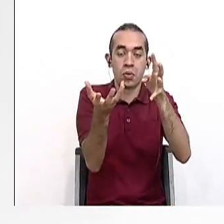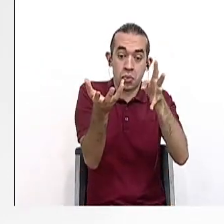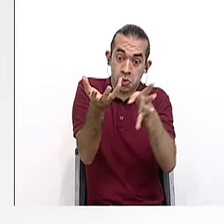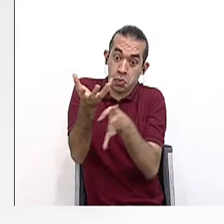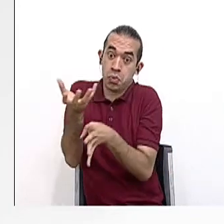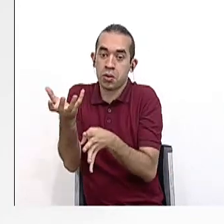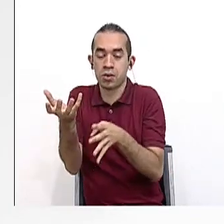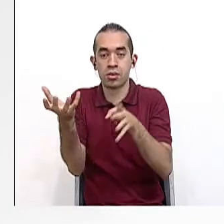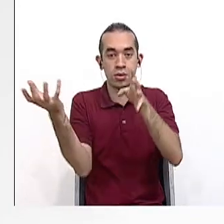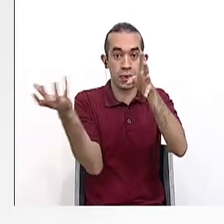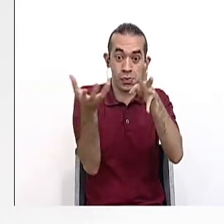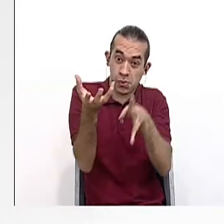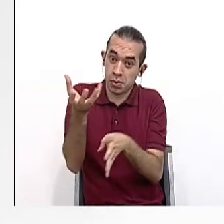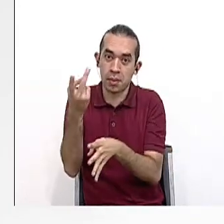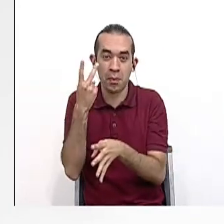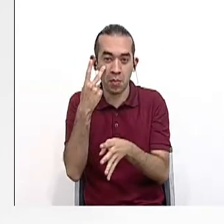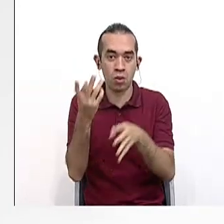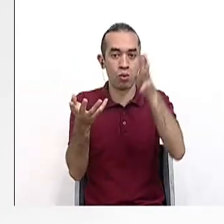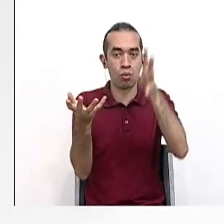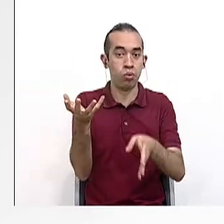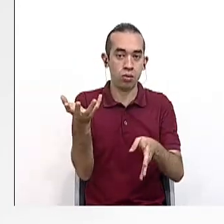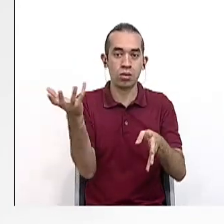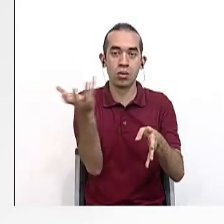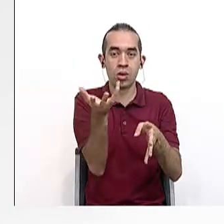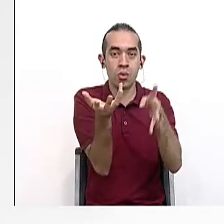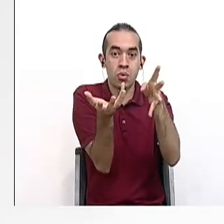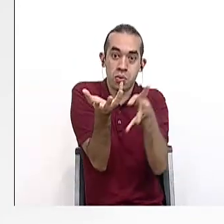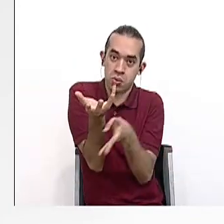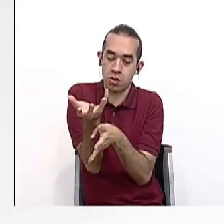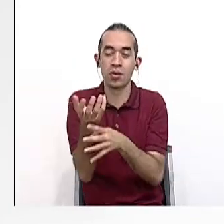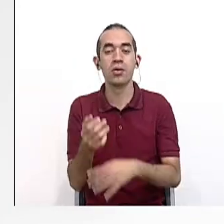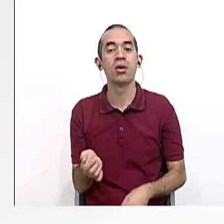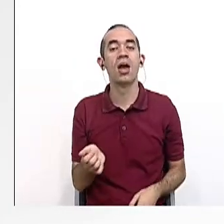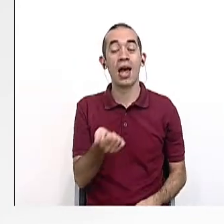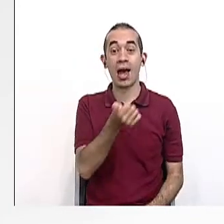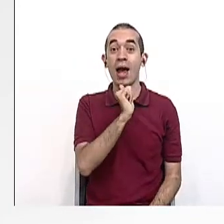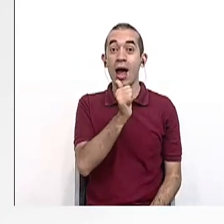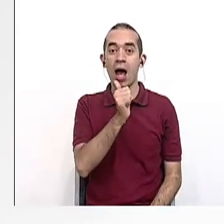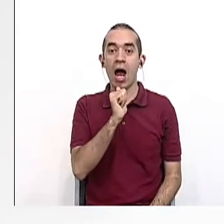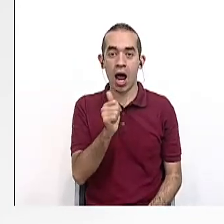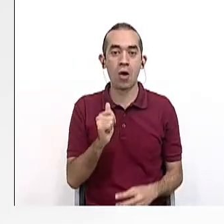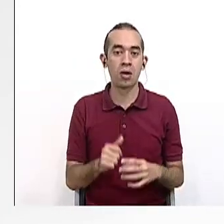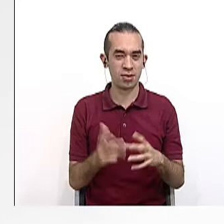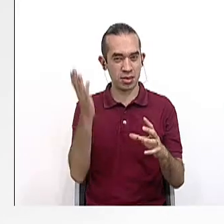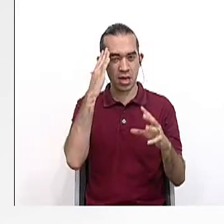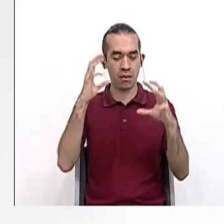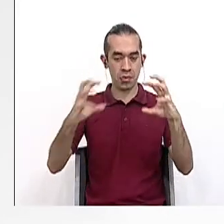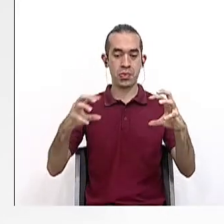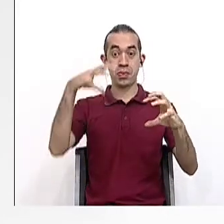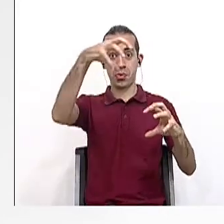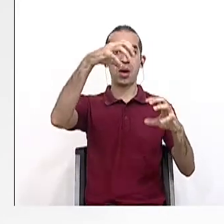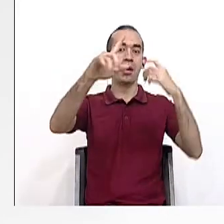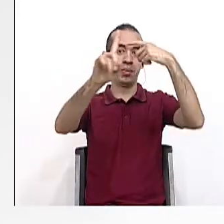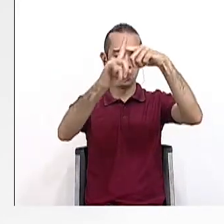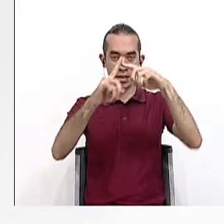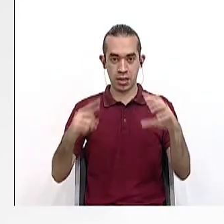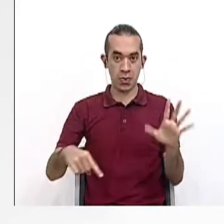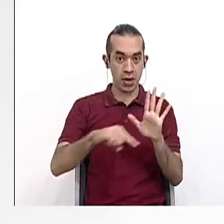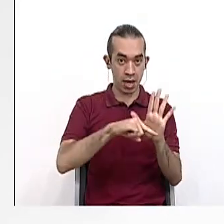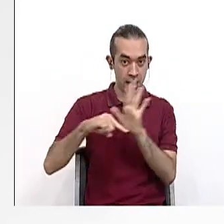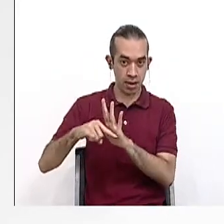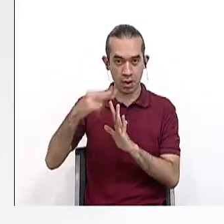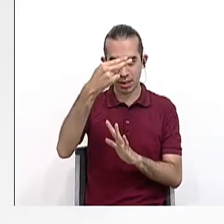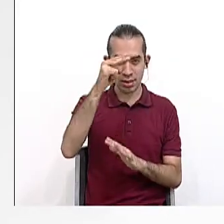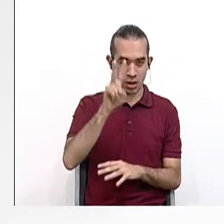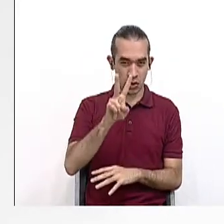atrae un poco el agua. Esto es ya que el agua tiene un momento bipolar y al cargar el